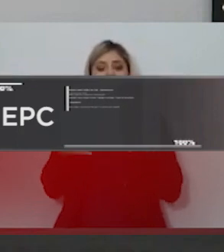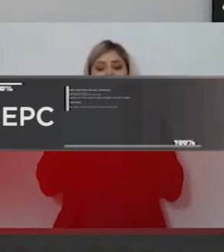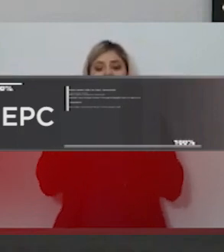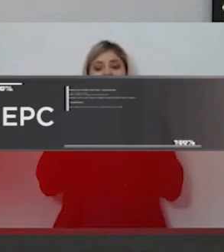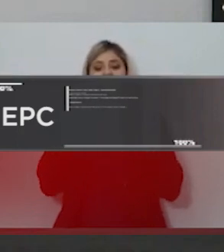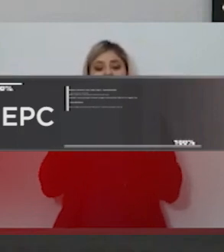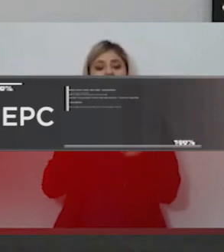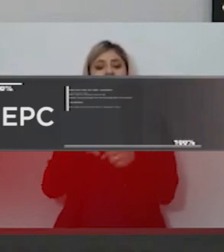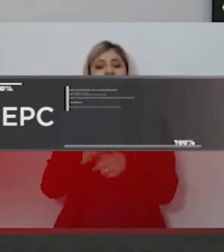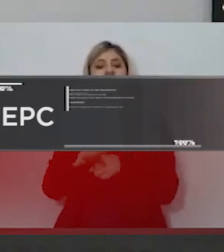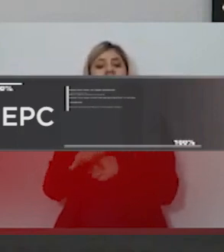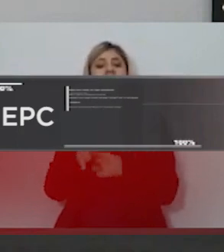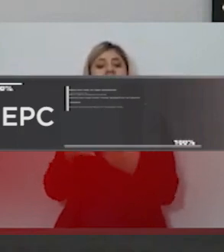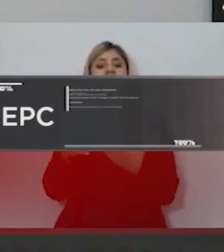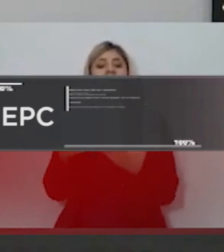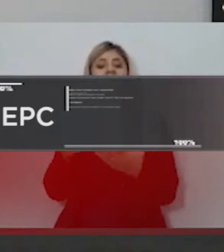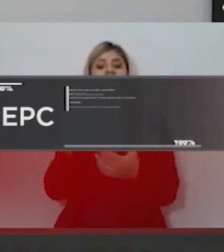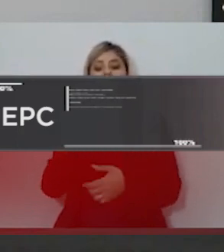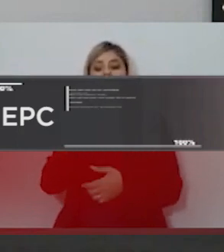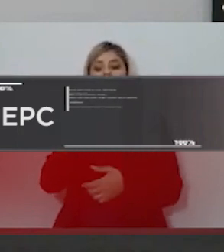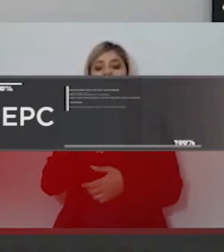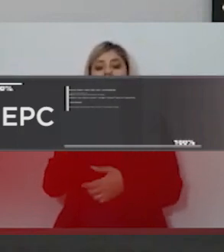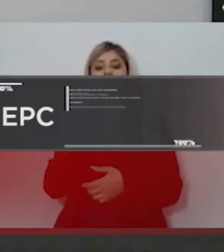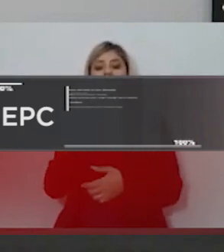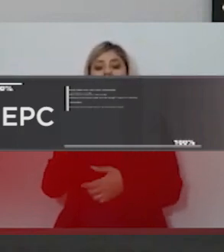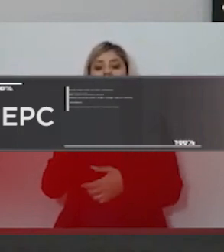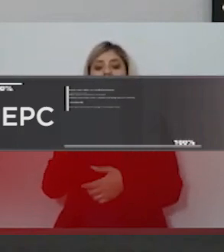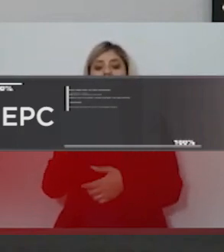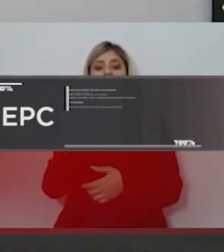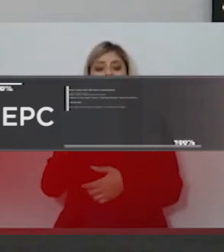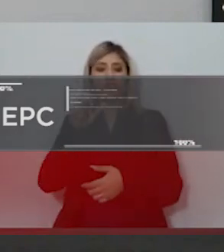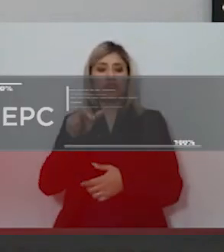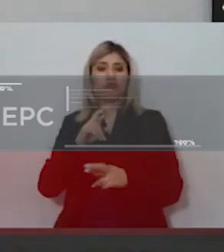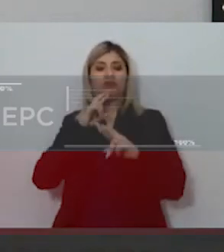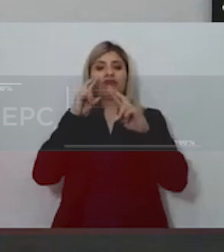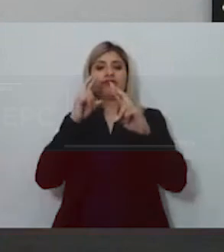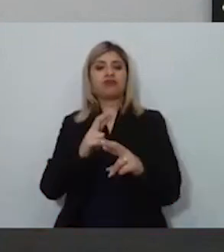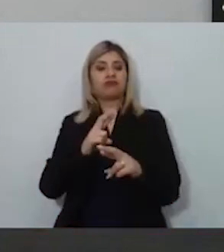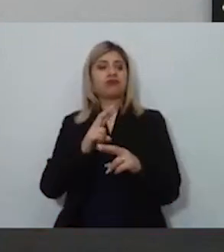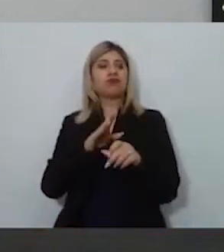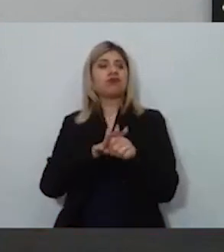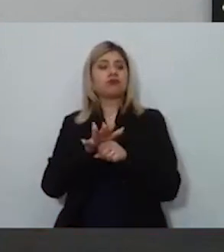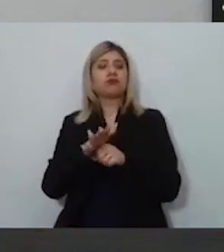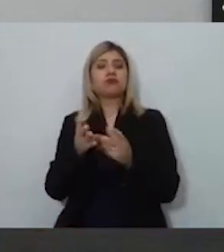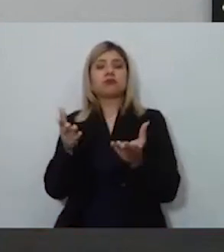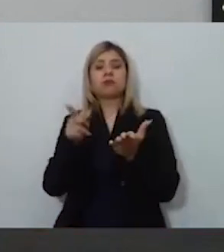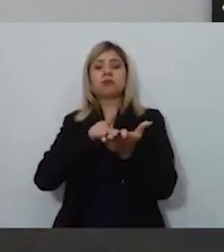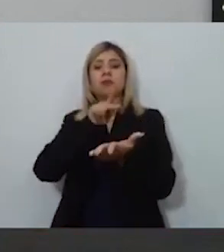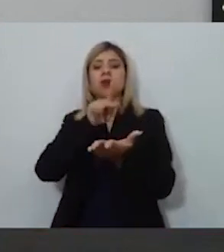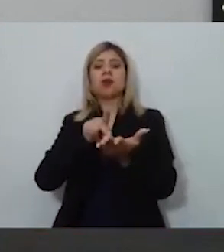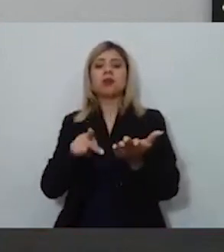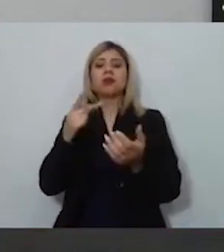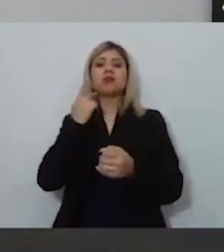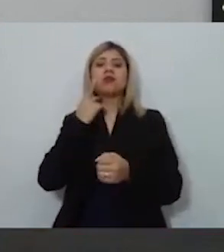una extrema parcialidad en esa sentencia que ahora pretende